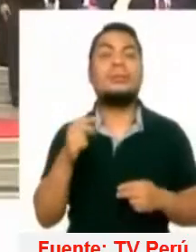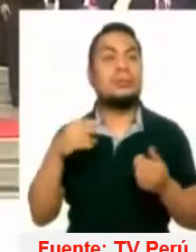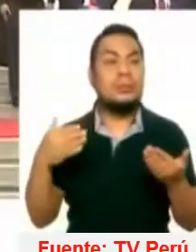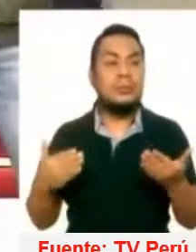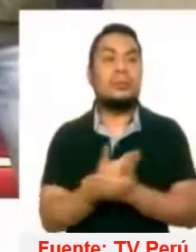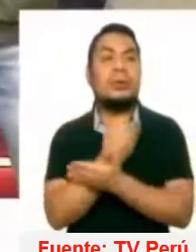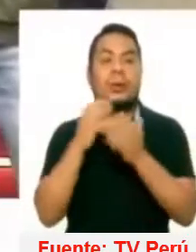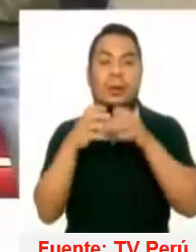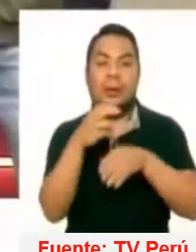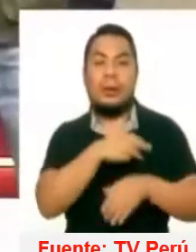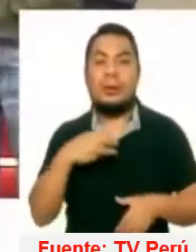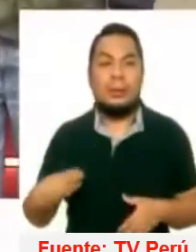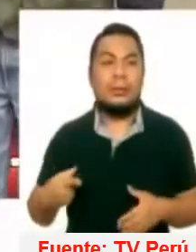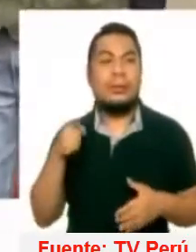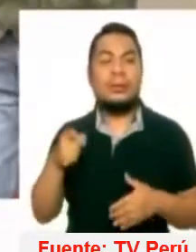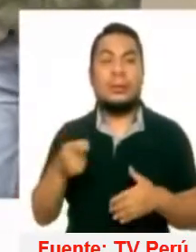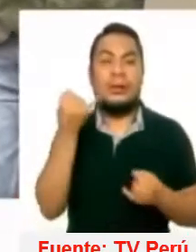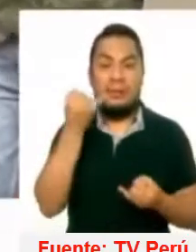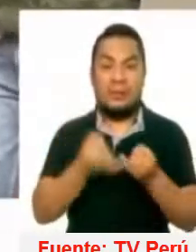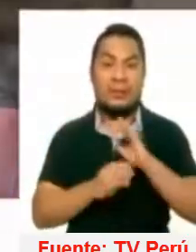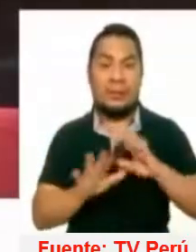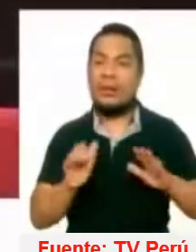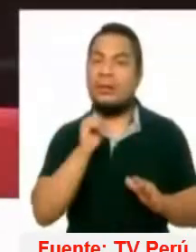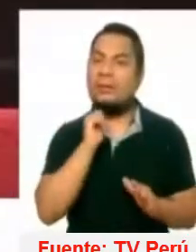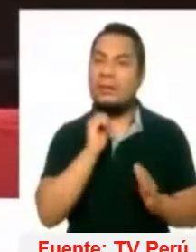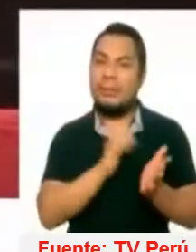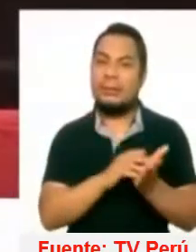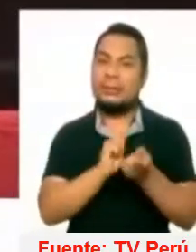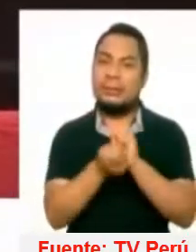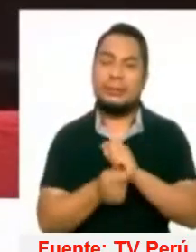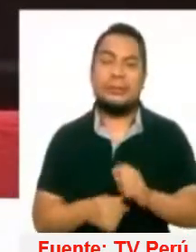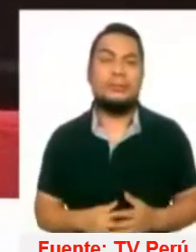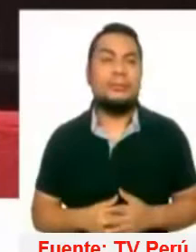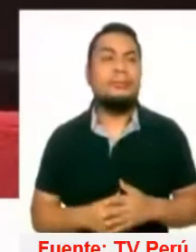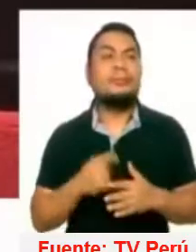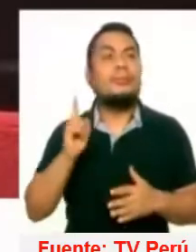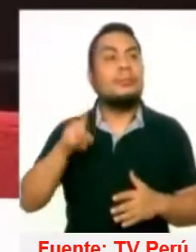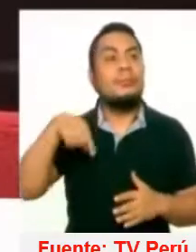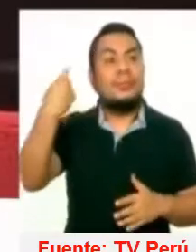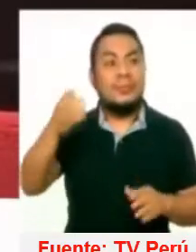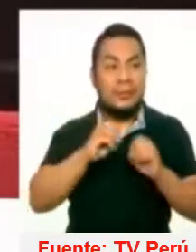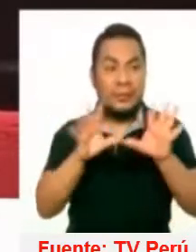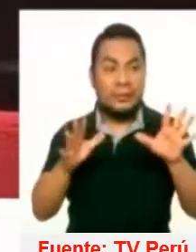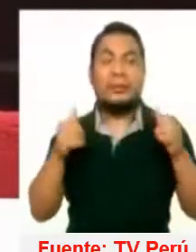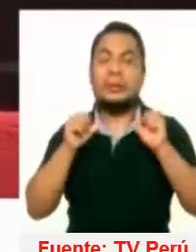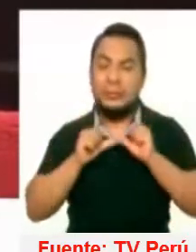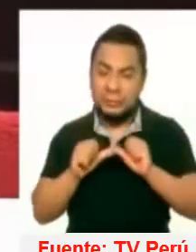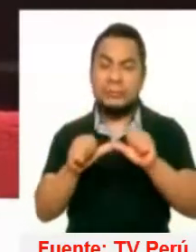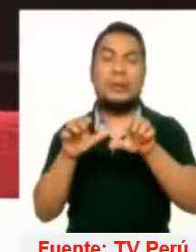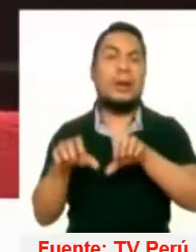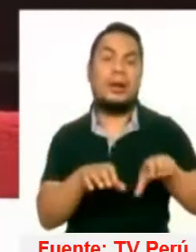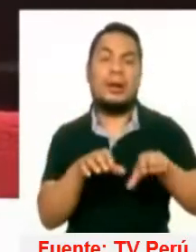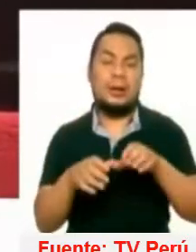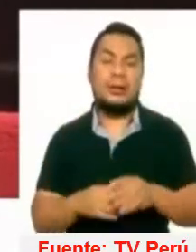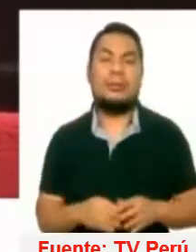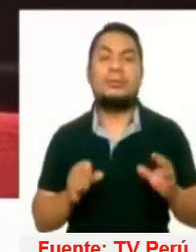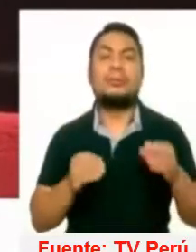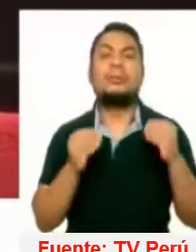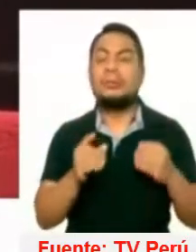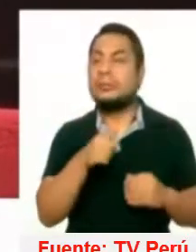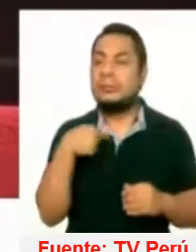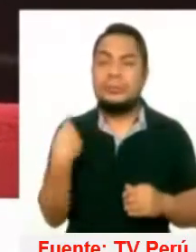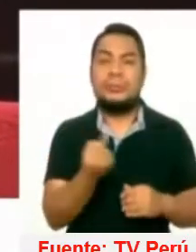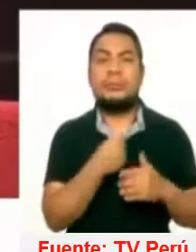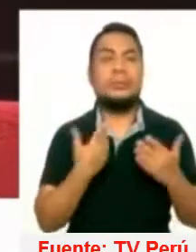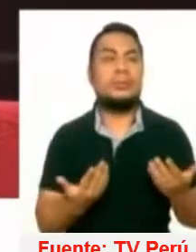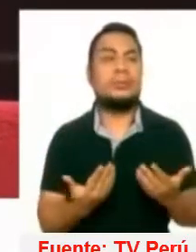amigos de Publicontadores, el día de hoy el presidente de la República, Pedro Castillo, anuncia que habrá más cambios en